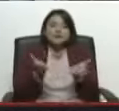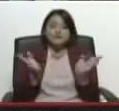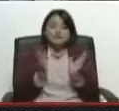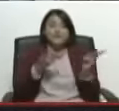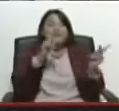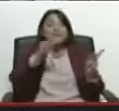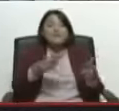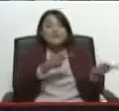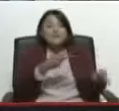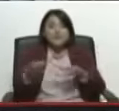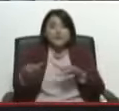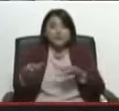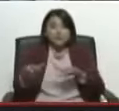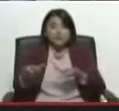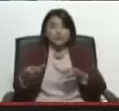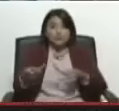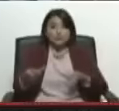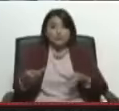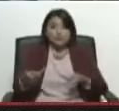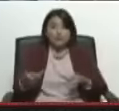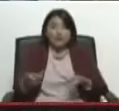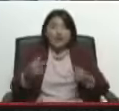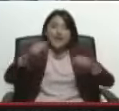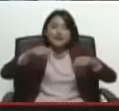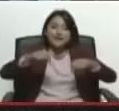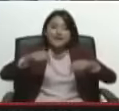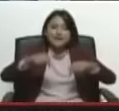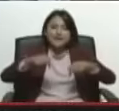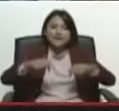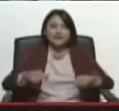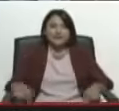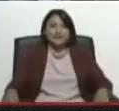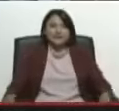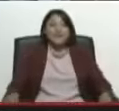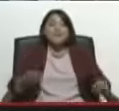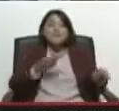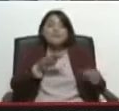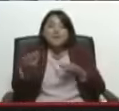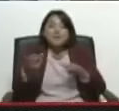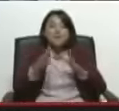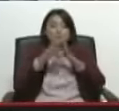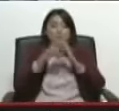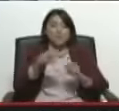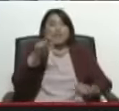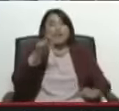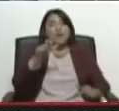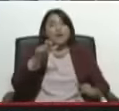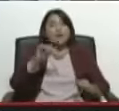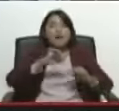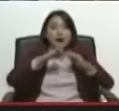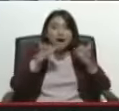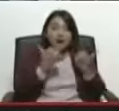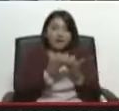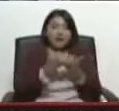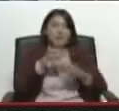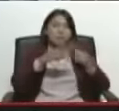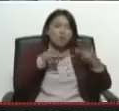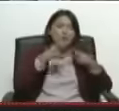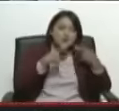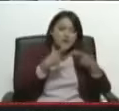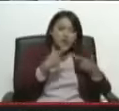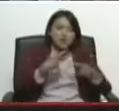Invitamos también desde aquí a todos los sectores